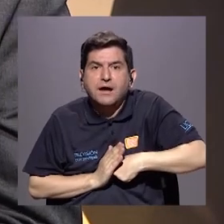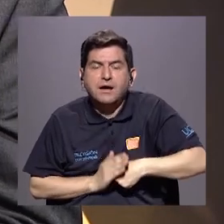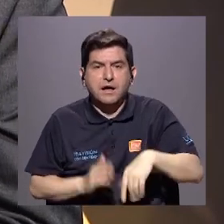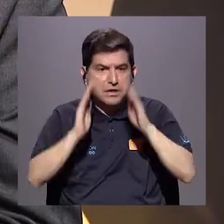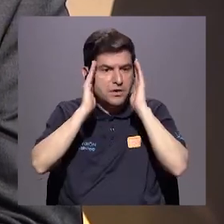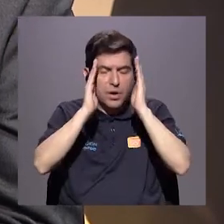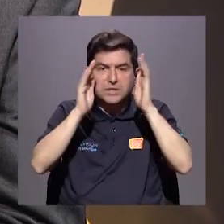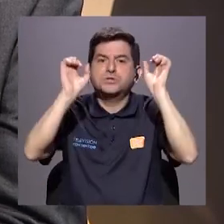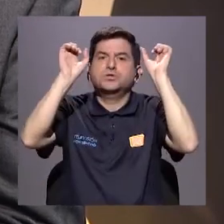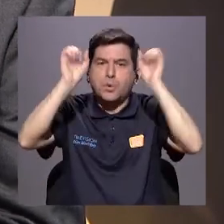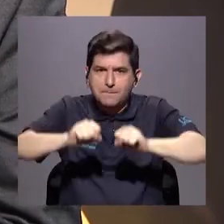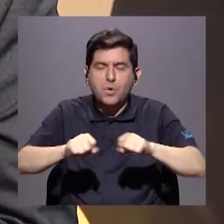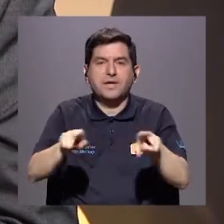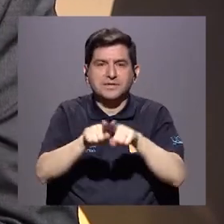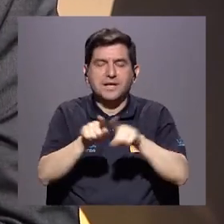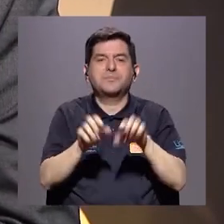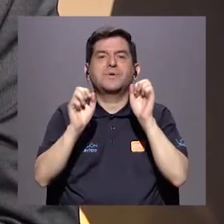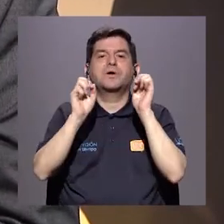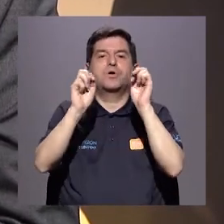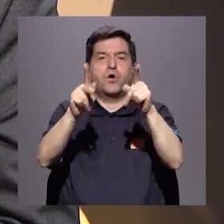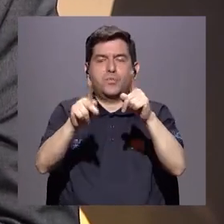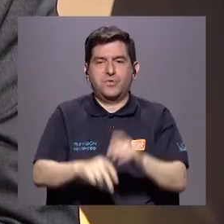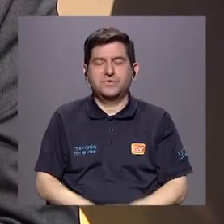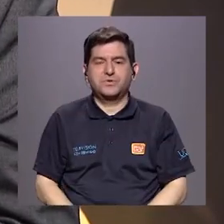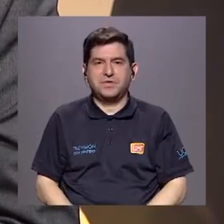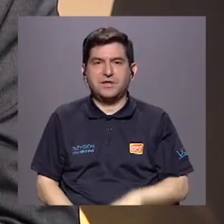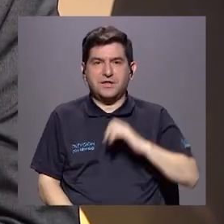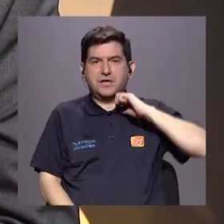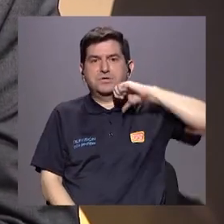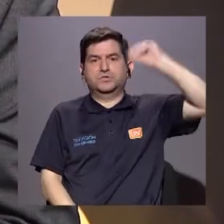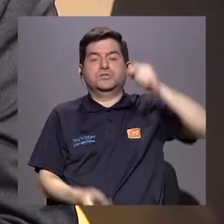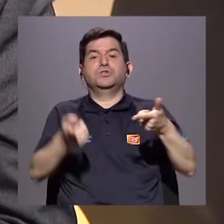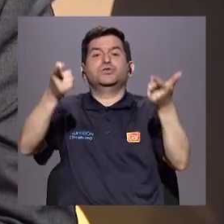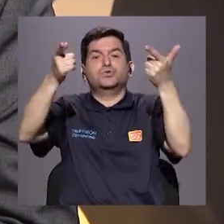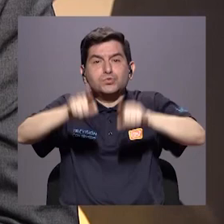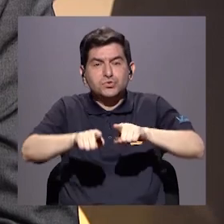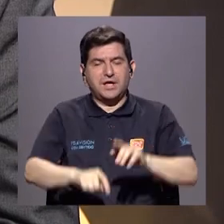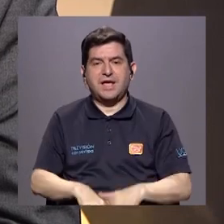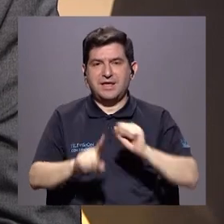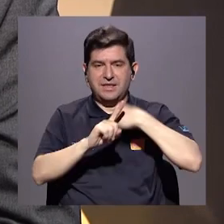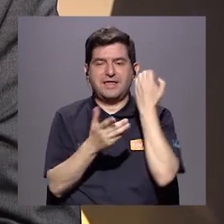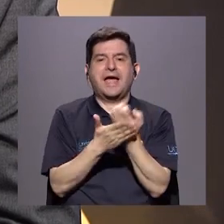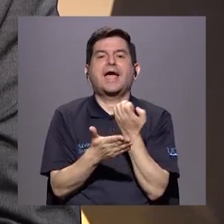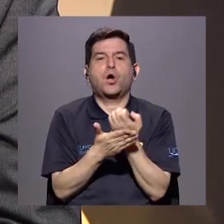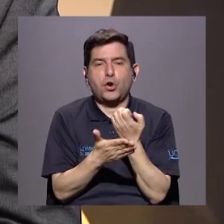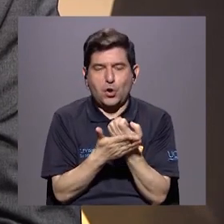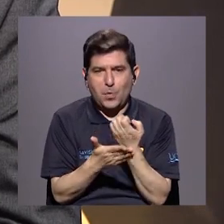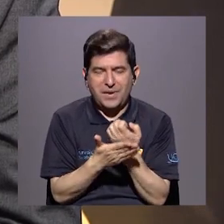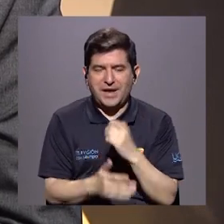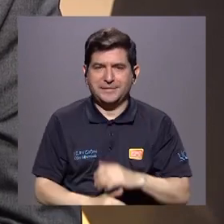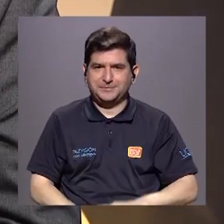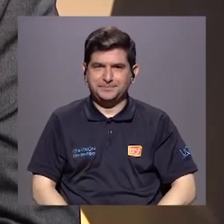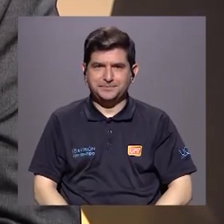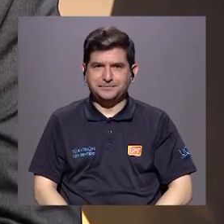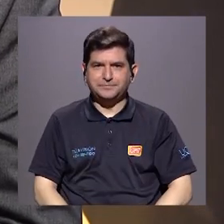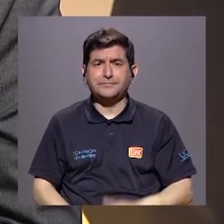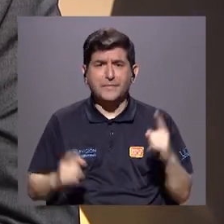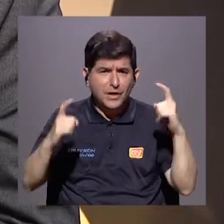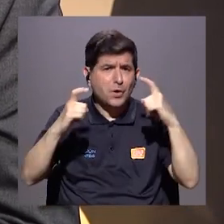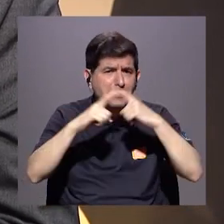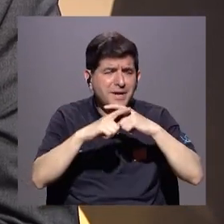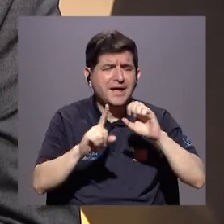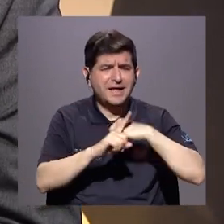sido tratada podría haber alguna posibilidad de que el suicidio se de situaciones económicas digamos complejas